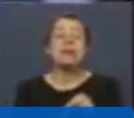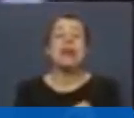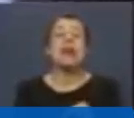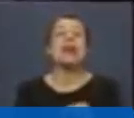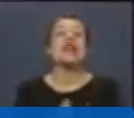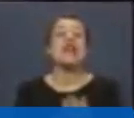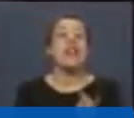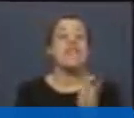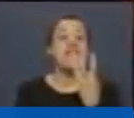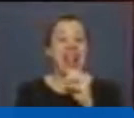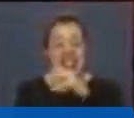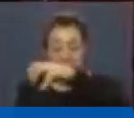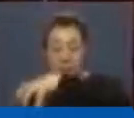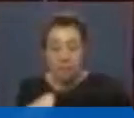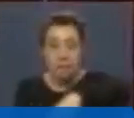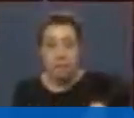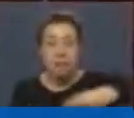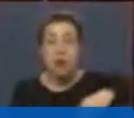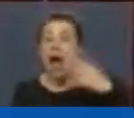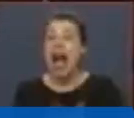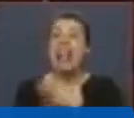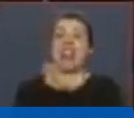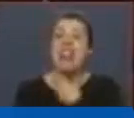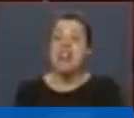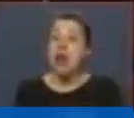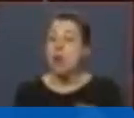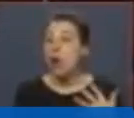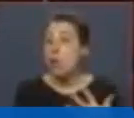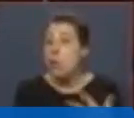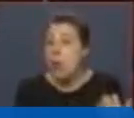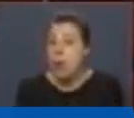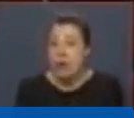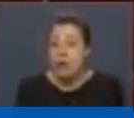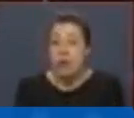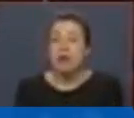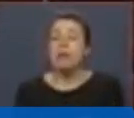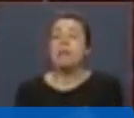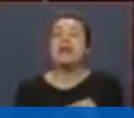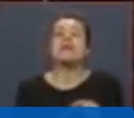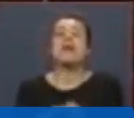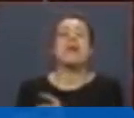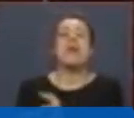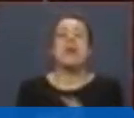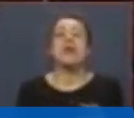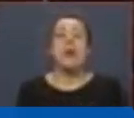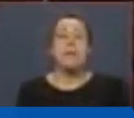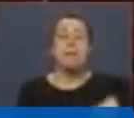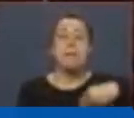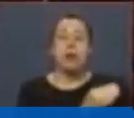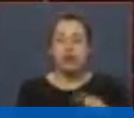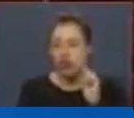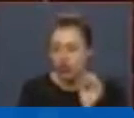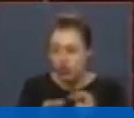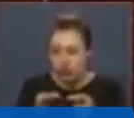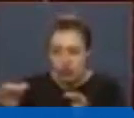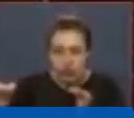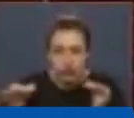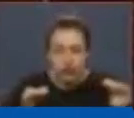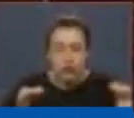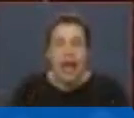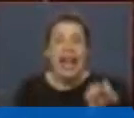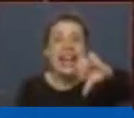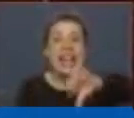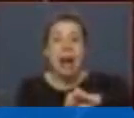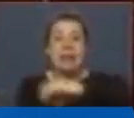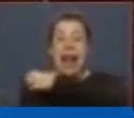cerca de 20 municipios con deudas significativas, principalmente asociadas a municipios urbanos, capitales